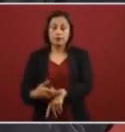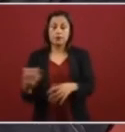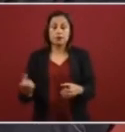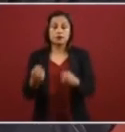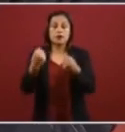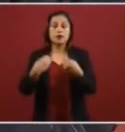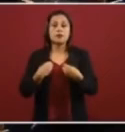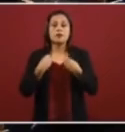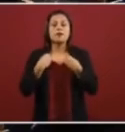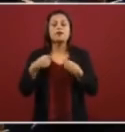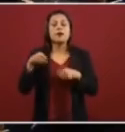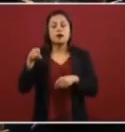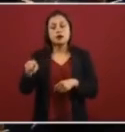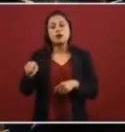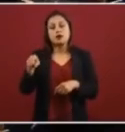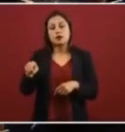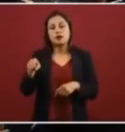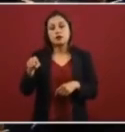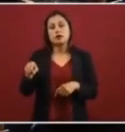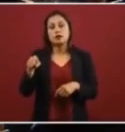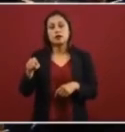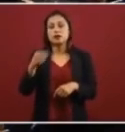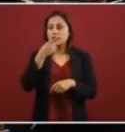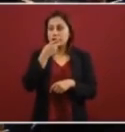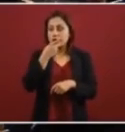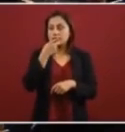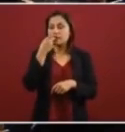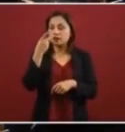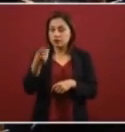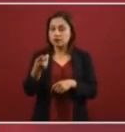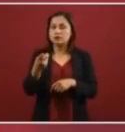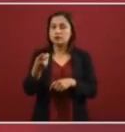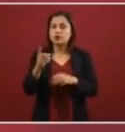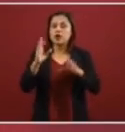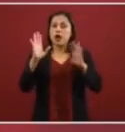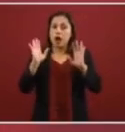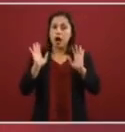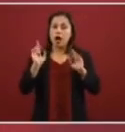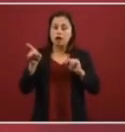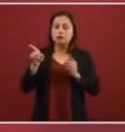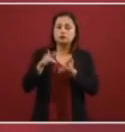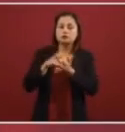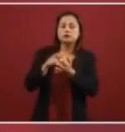y esto pues se toma en consideración y todo